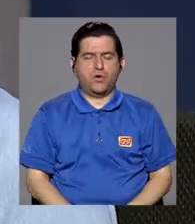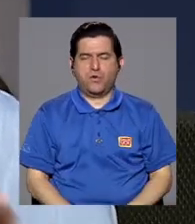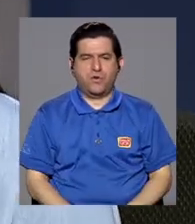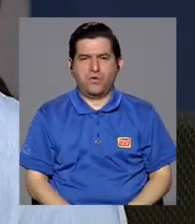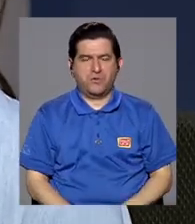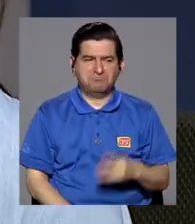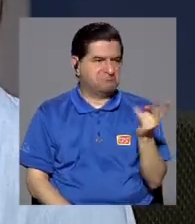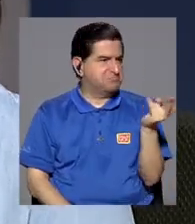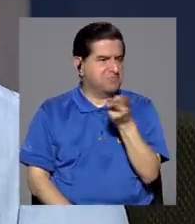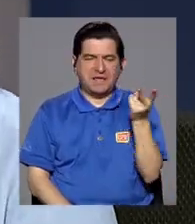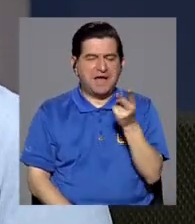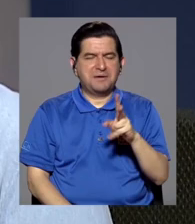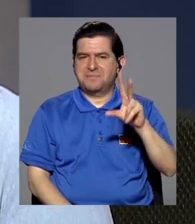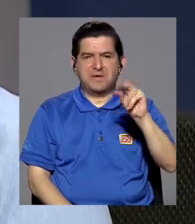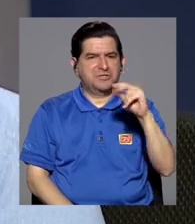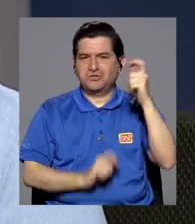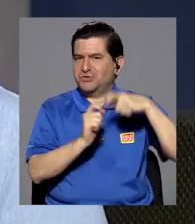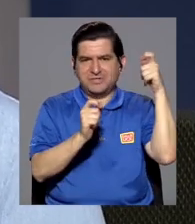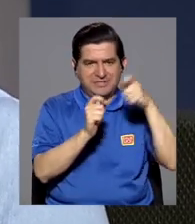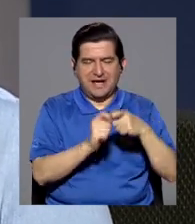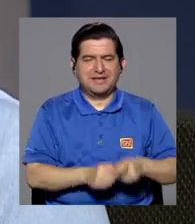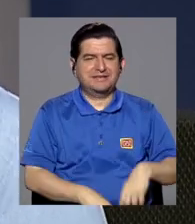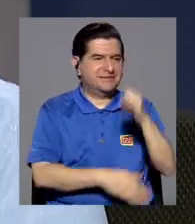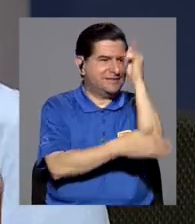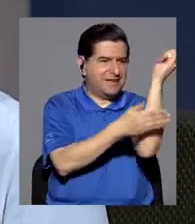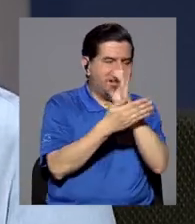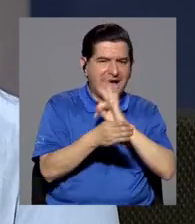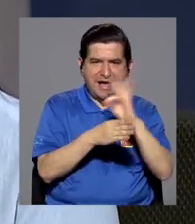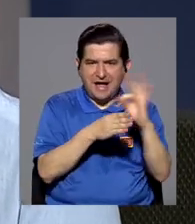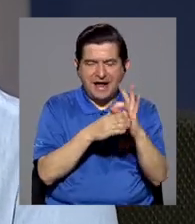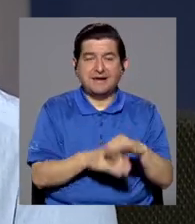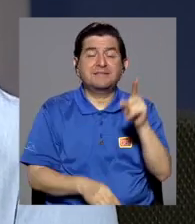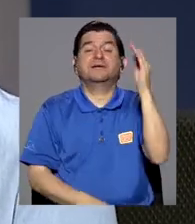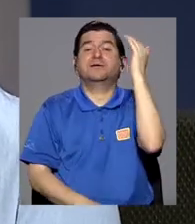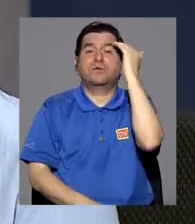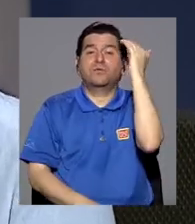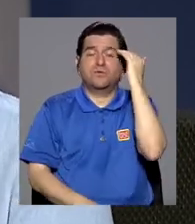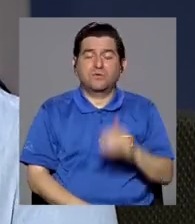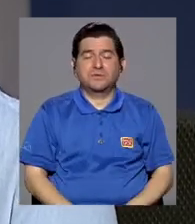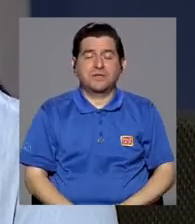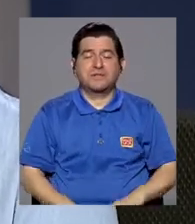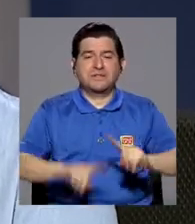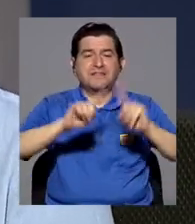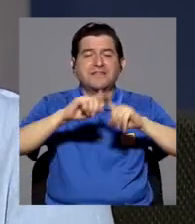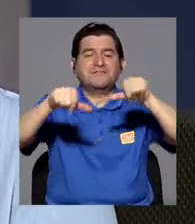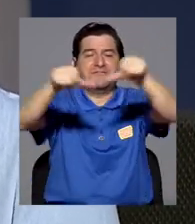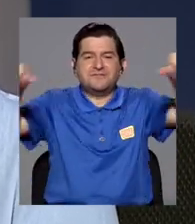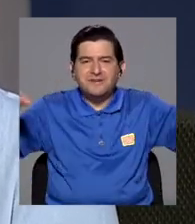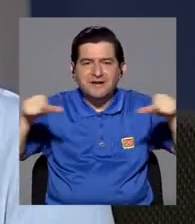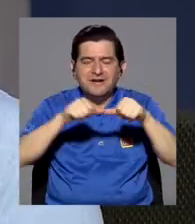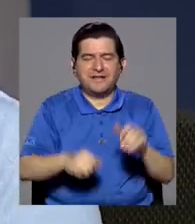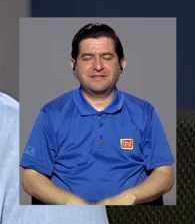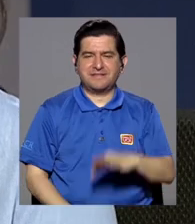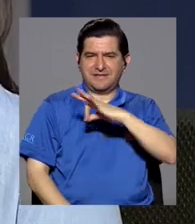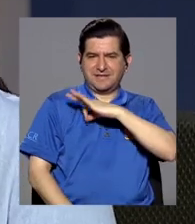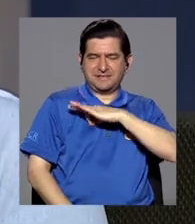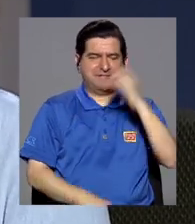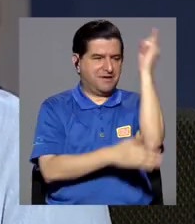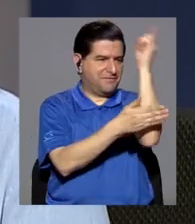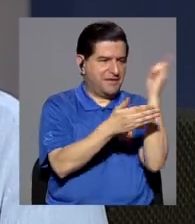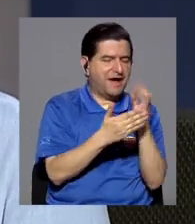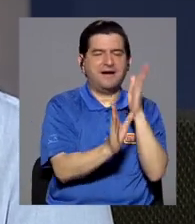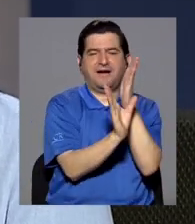arteterapia no es mi psicología ni arte la arteterapia se nutre es un saber transdisciplinario que se viene a nutrir del